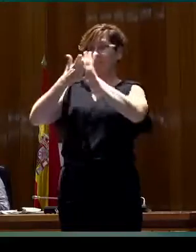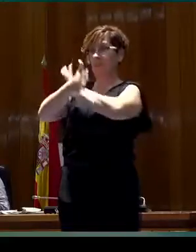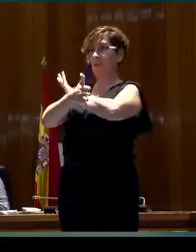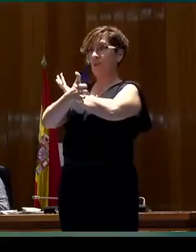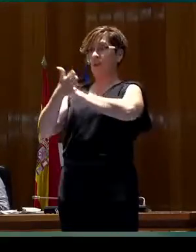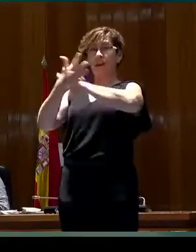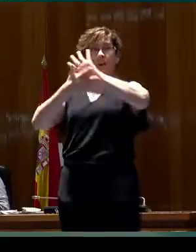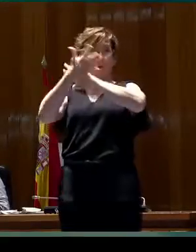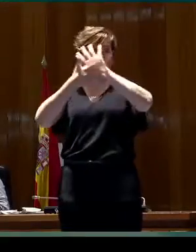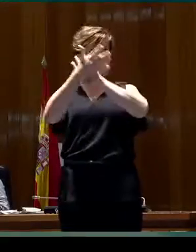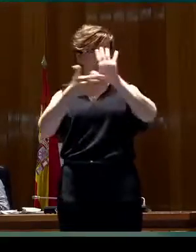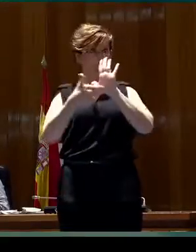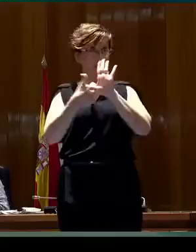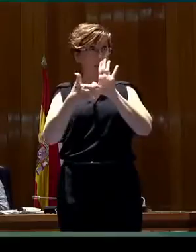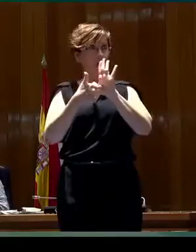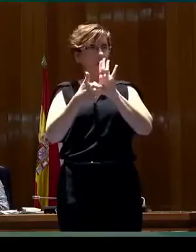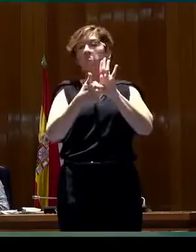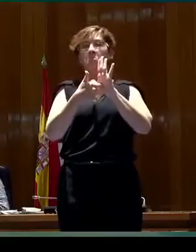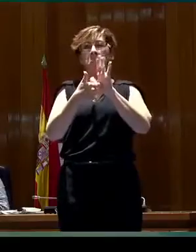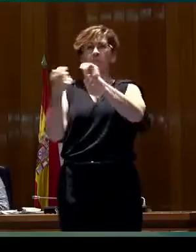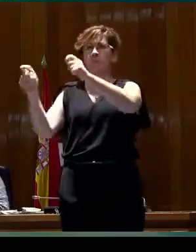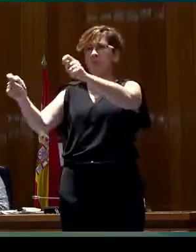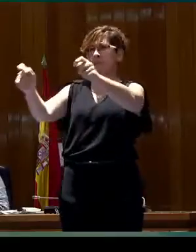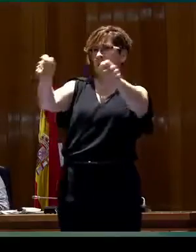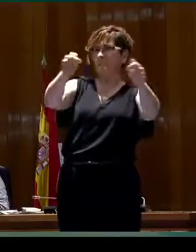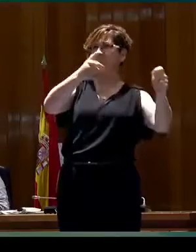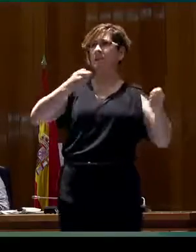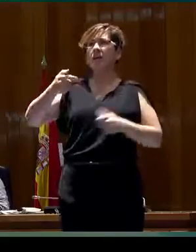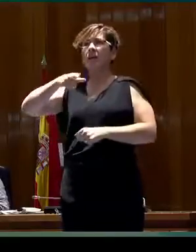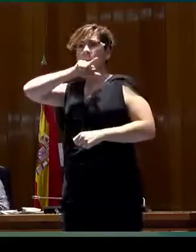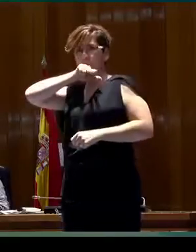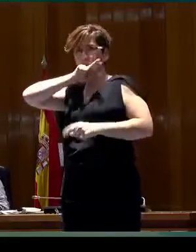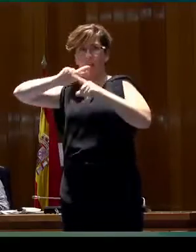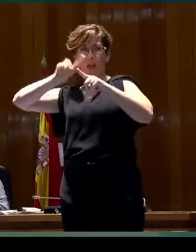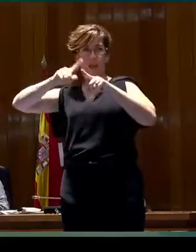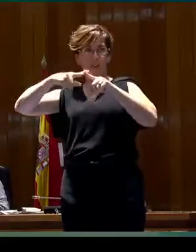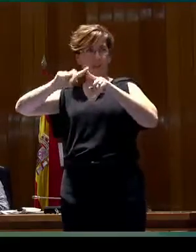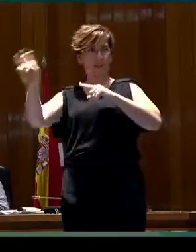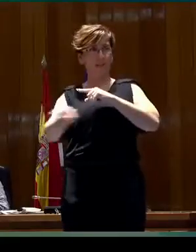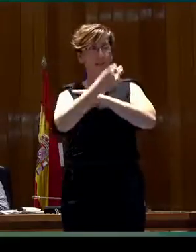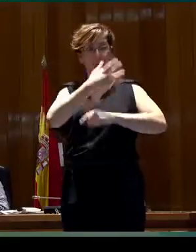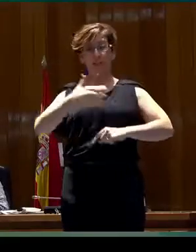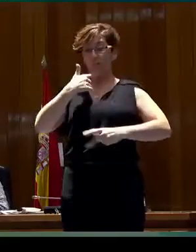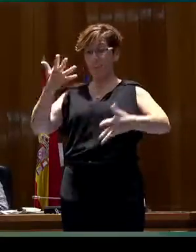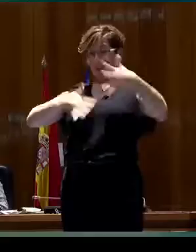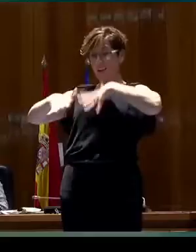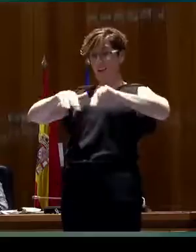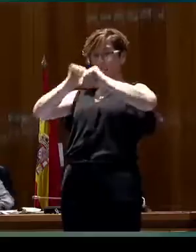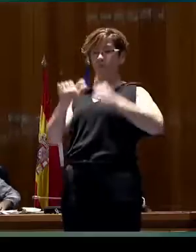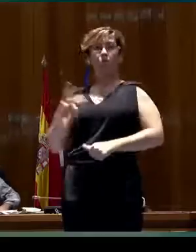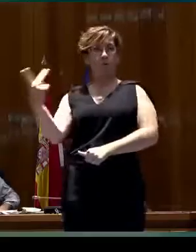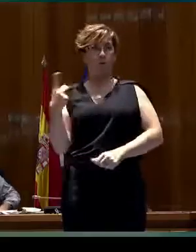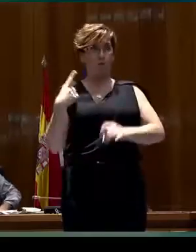de sordos, es tan similar o muy similar a las lenguas orales, hasta el punto de que su adquisición también lo es. A partir de